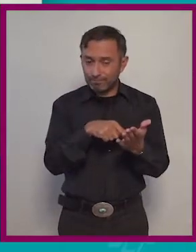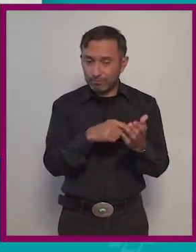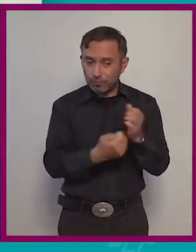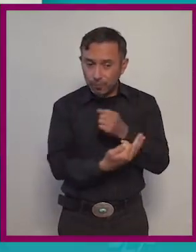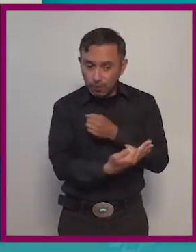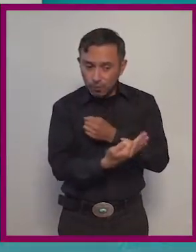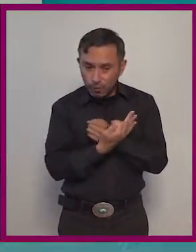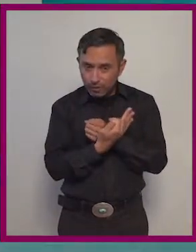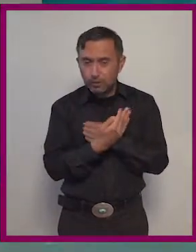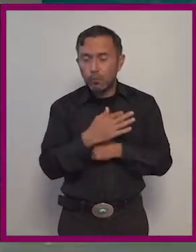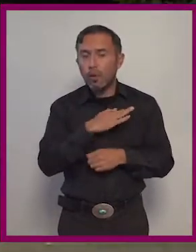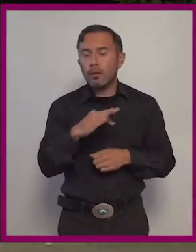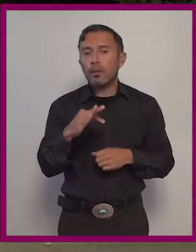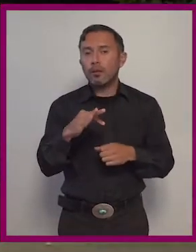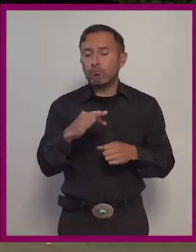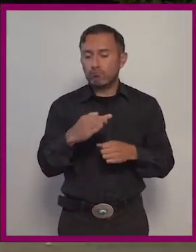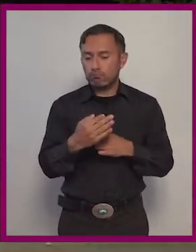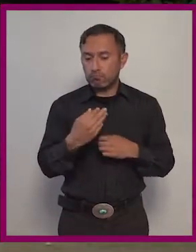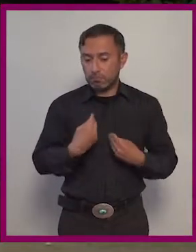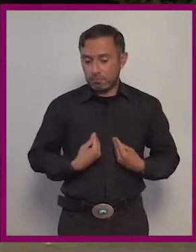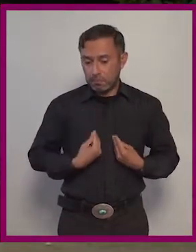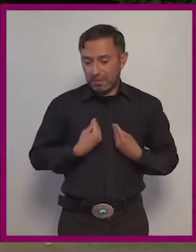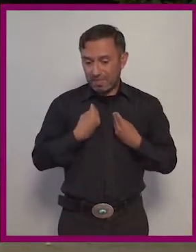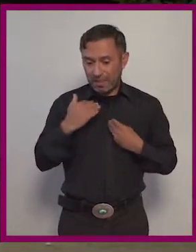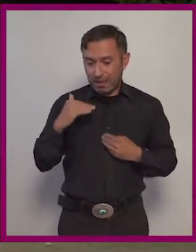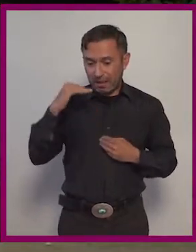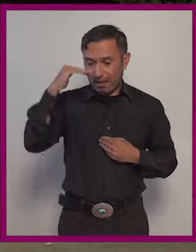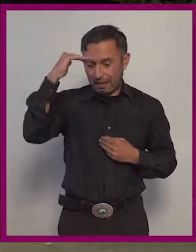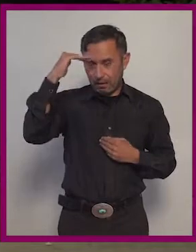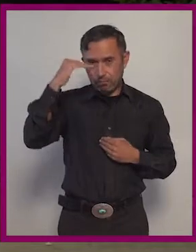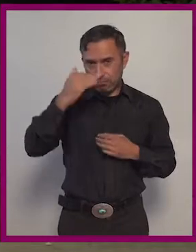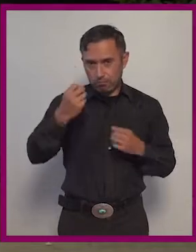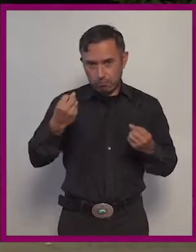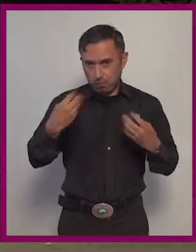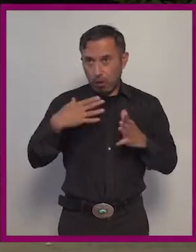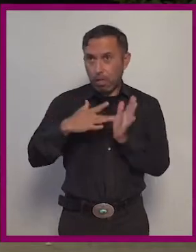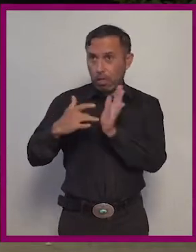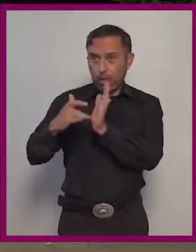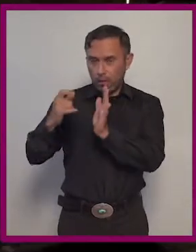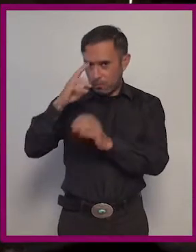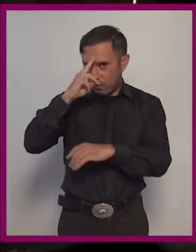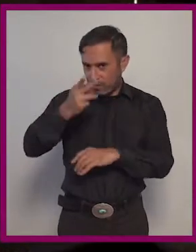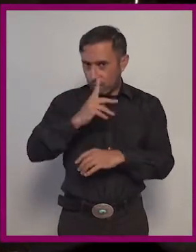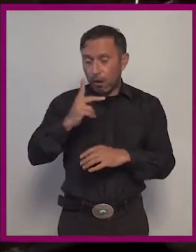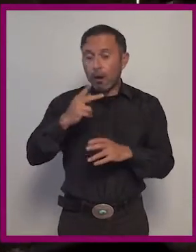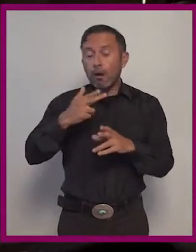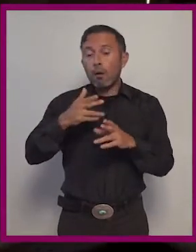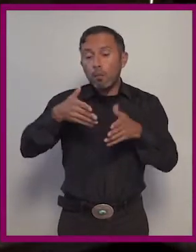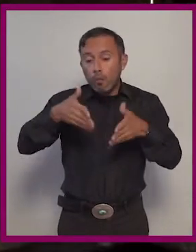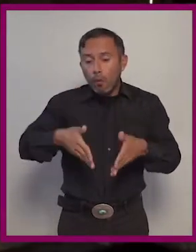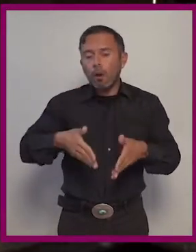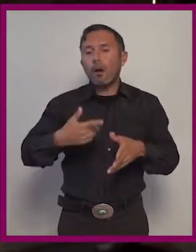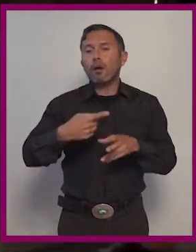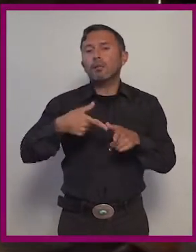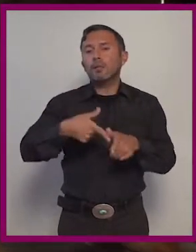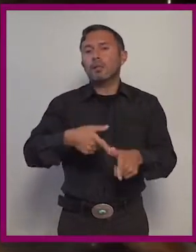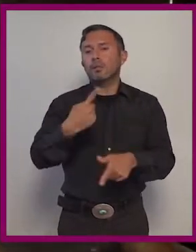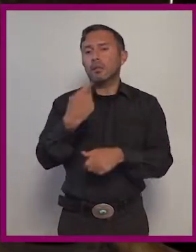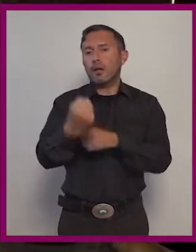tener una vigencia de 100 años, toda tu vida y 100 años posteriores a tu muerte. Ahora, si los quisiéramos encuadrar como